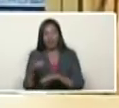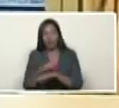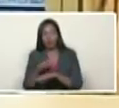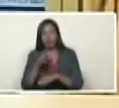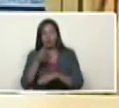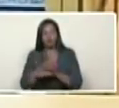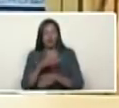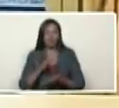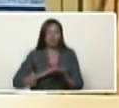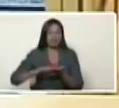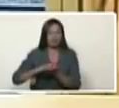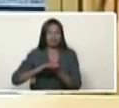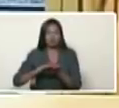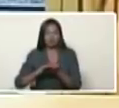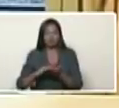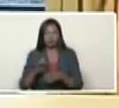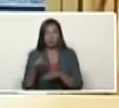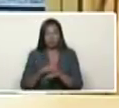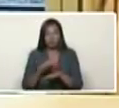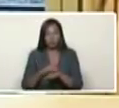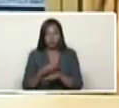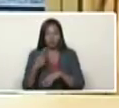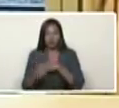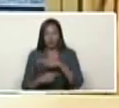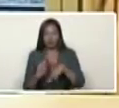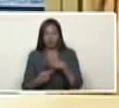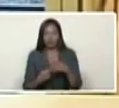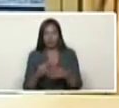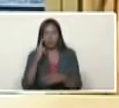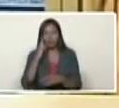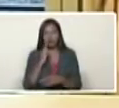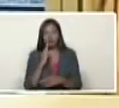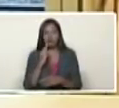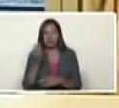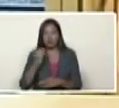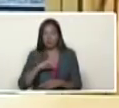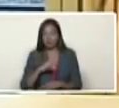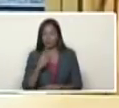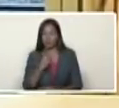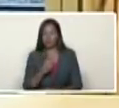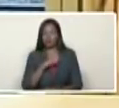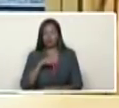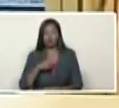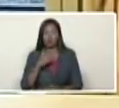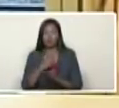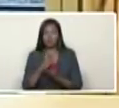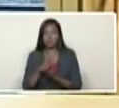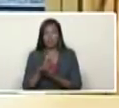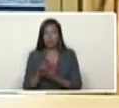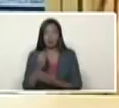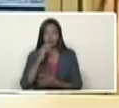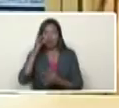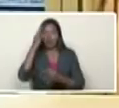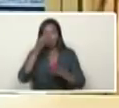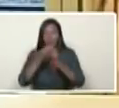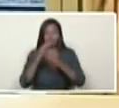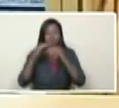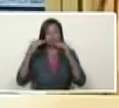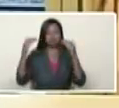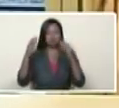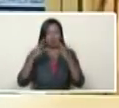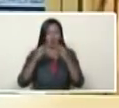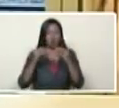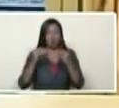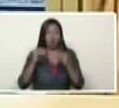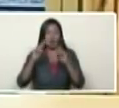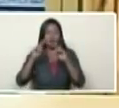de las soluciones, el gobierno de la revolución bolivariana. Les digo como siempre, con la fe inmensa en nuestro Dios y